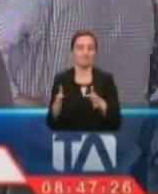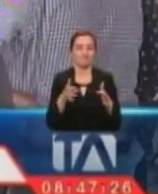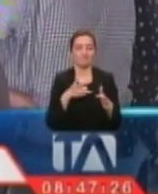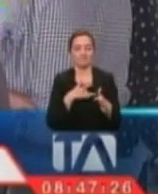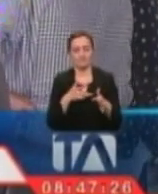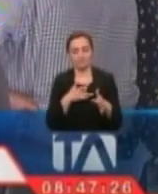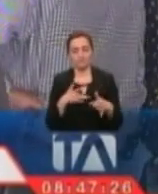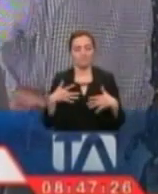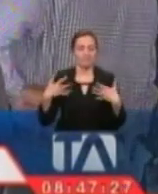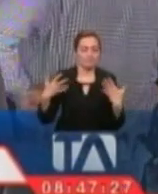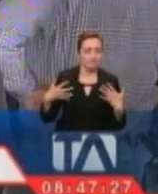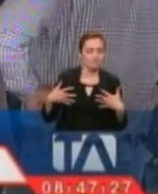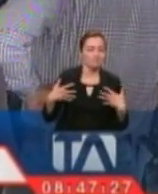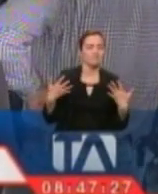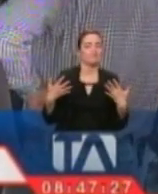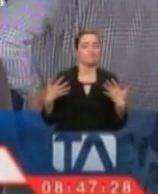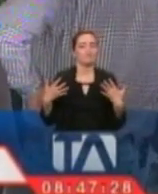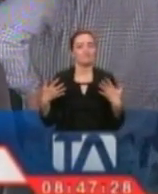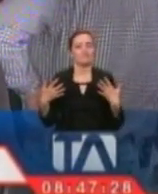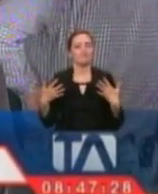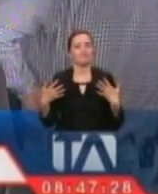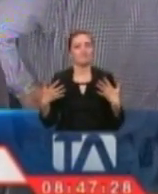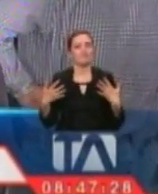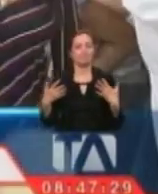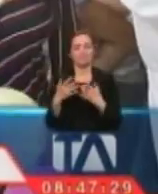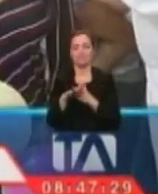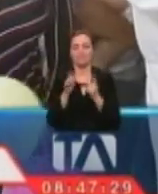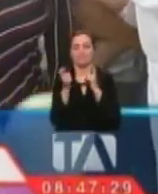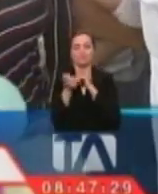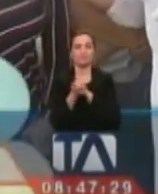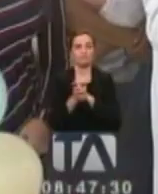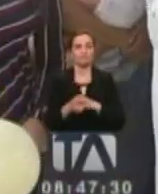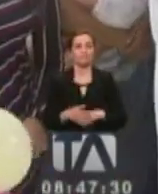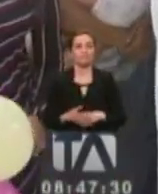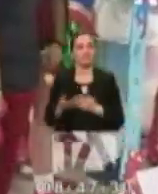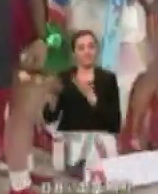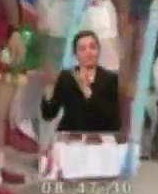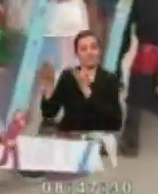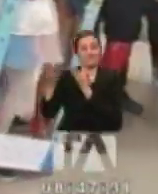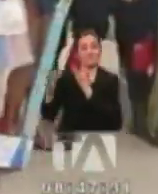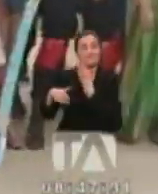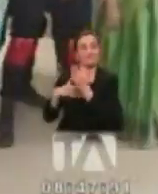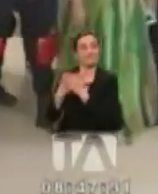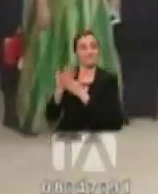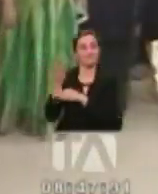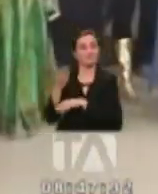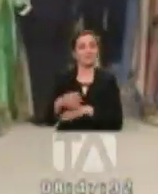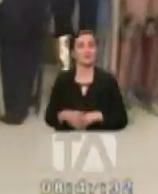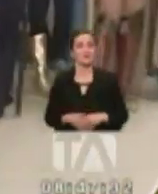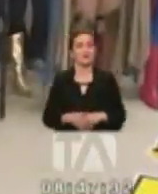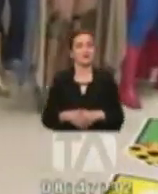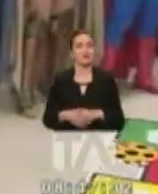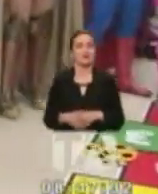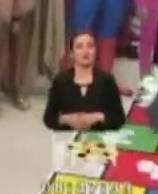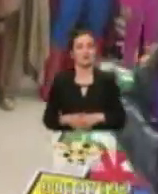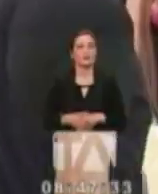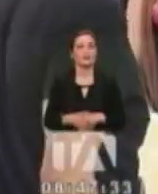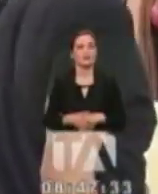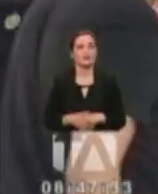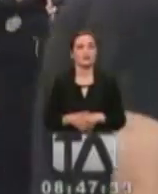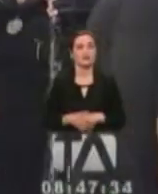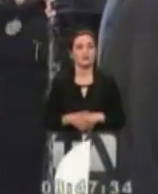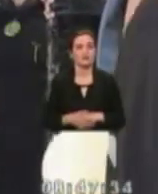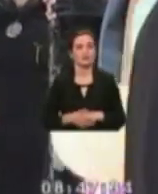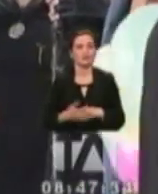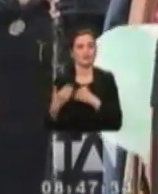encuentran alegría, encuentran un cambio de su ambiente. Batman, Superman, Batichica, entre otros personajes de ficción, fueron